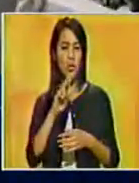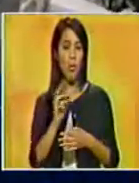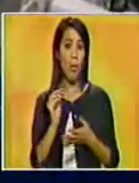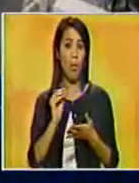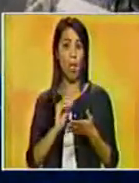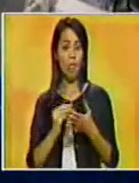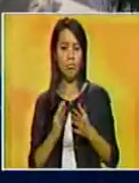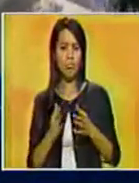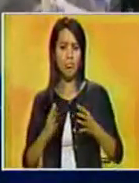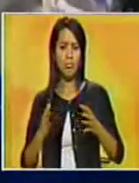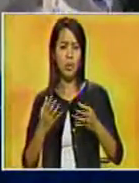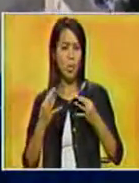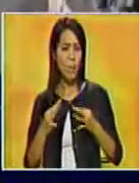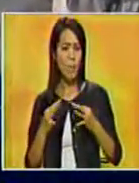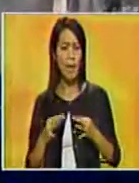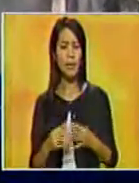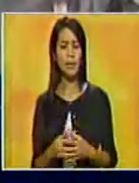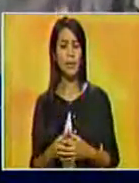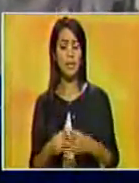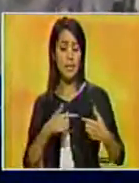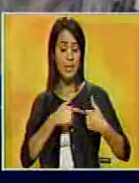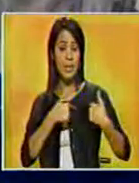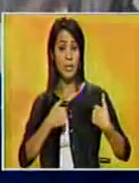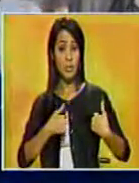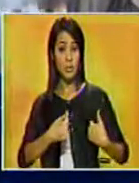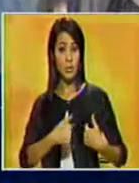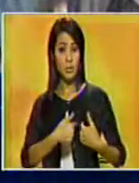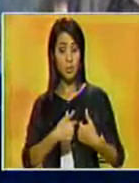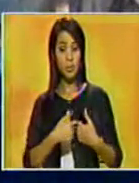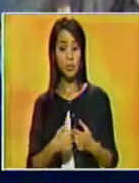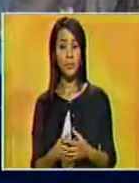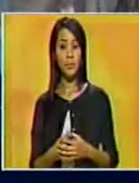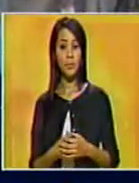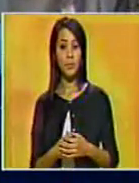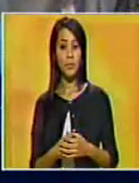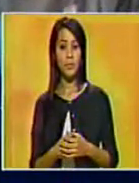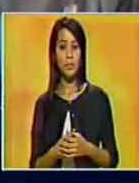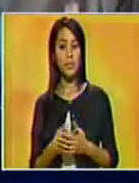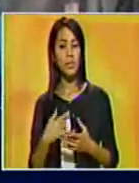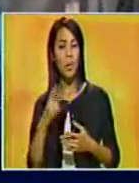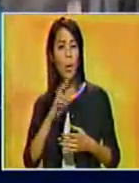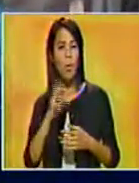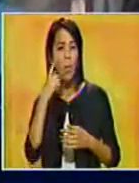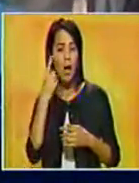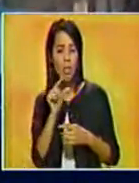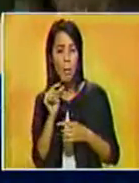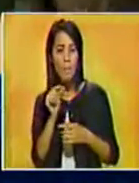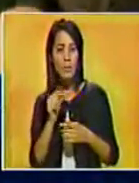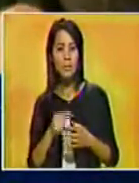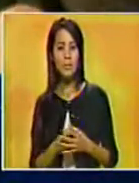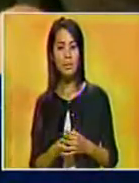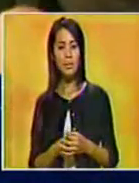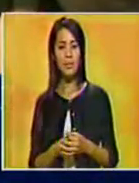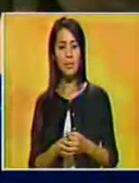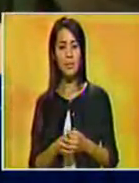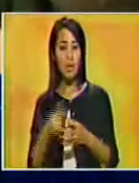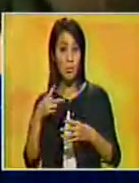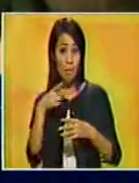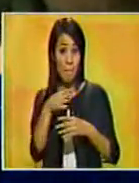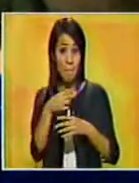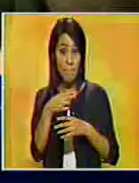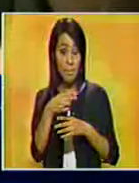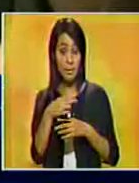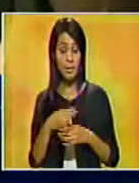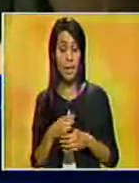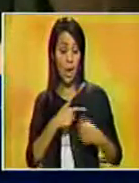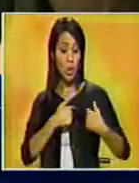el tamaño normal. Y el corazón, vamos a detenerlo colocando una pinza aquí en la aorta. Mientras la pinza corta el